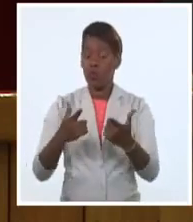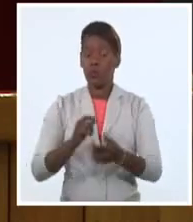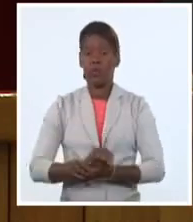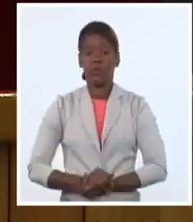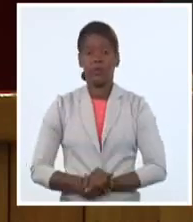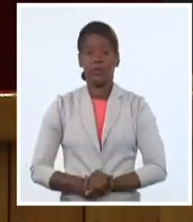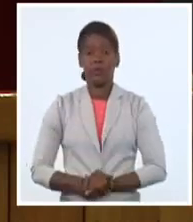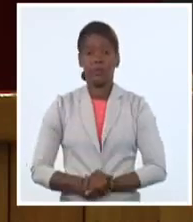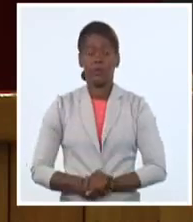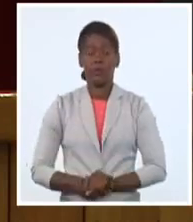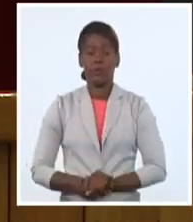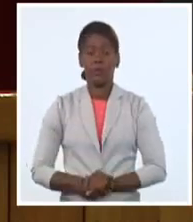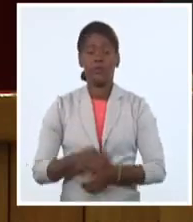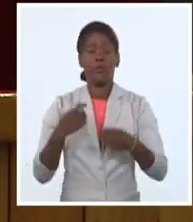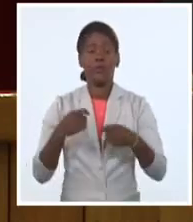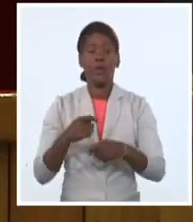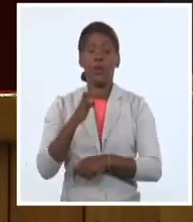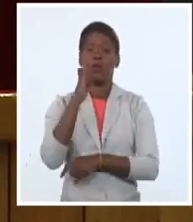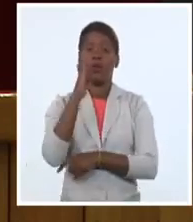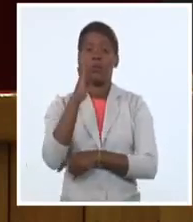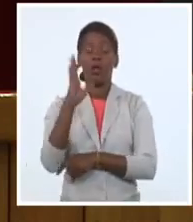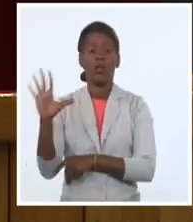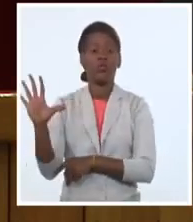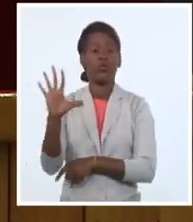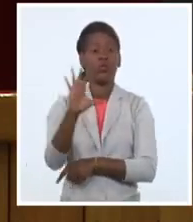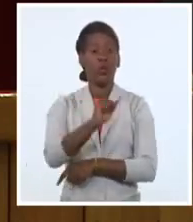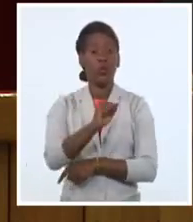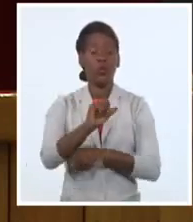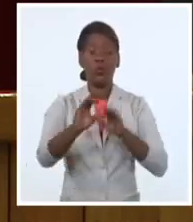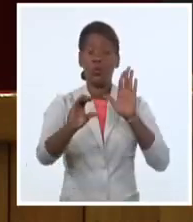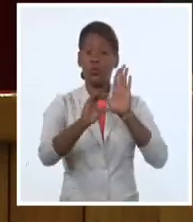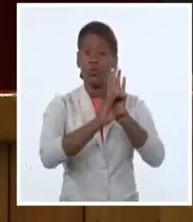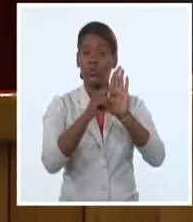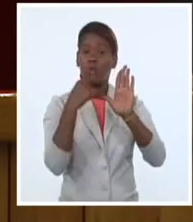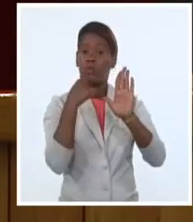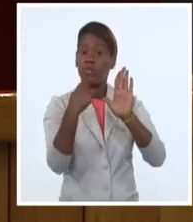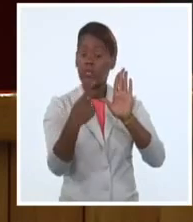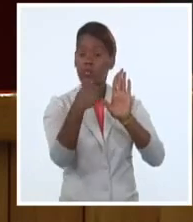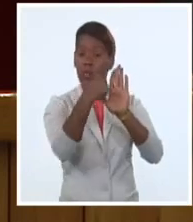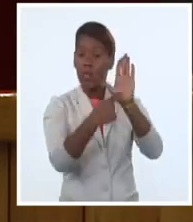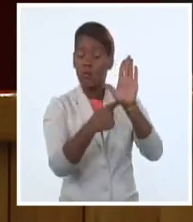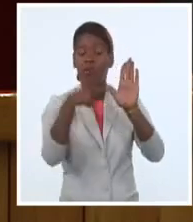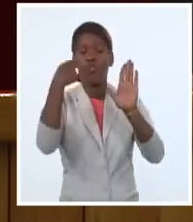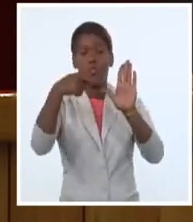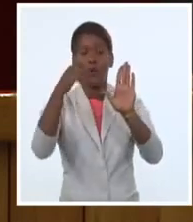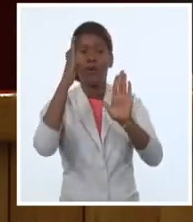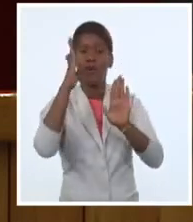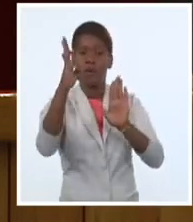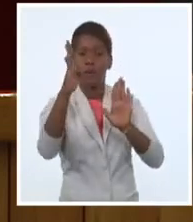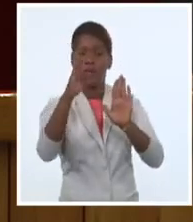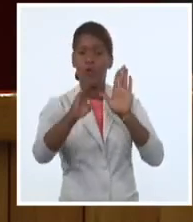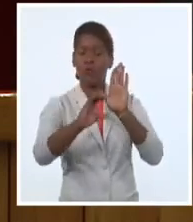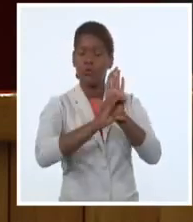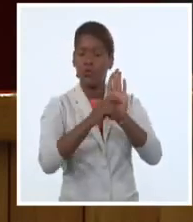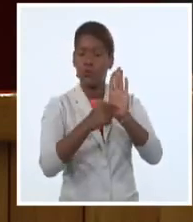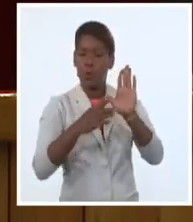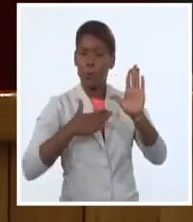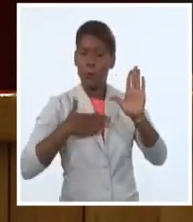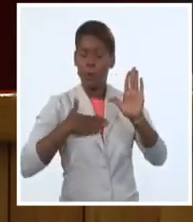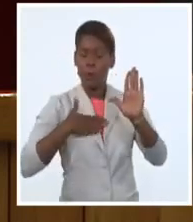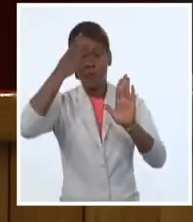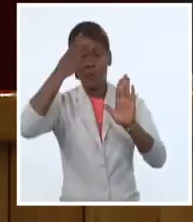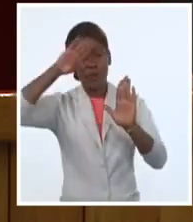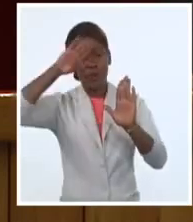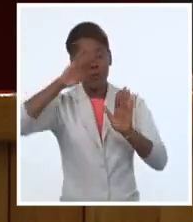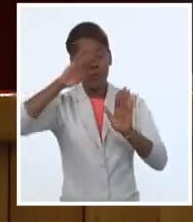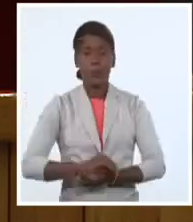ellos, el respeto al orden establecido en la Constitución, que es expresión del principio de soberanía popular.